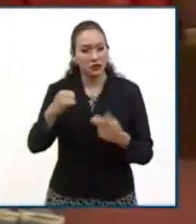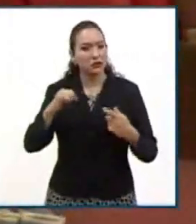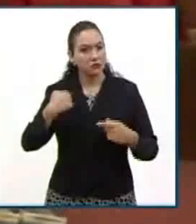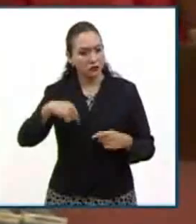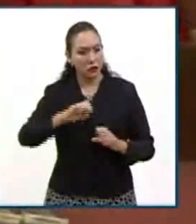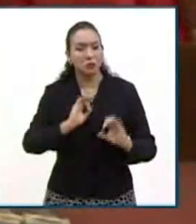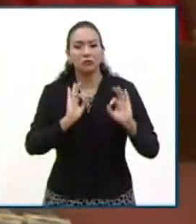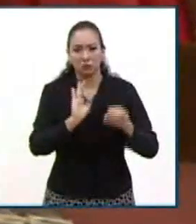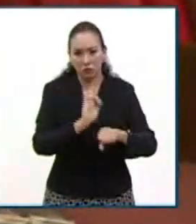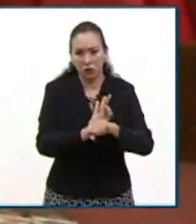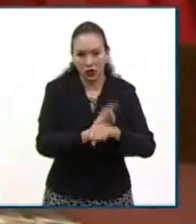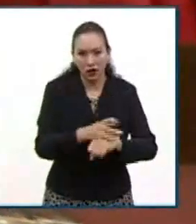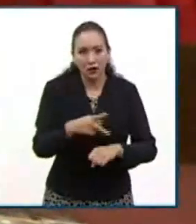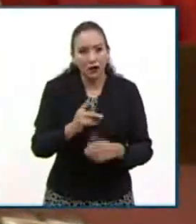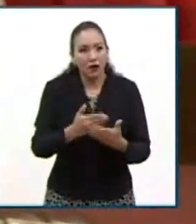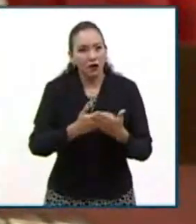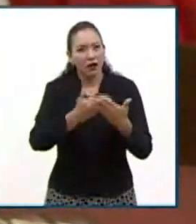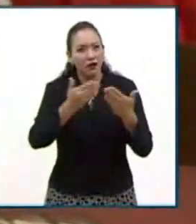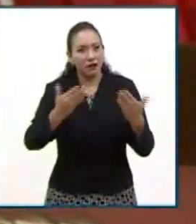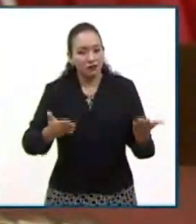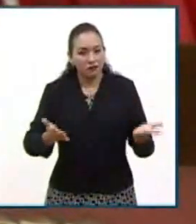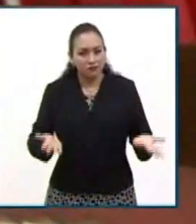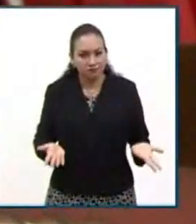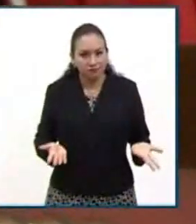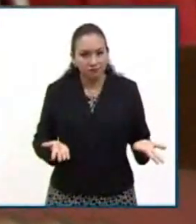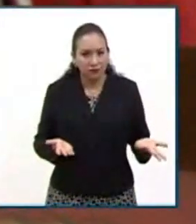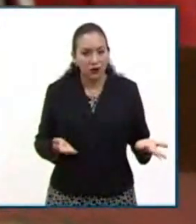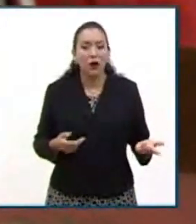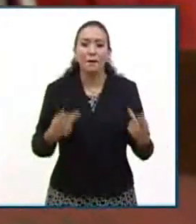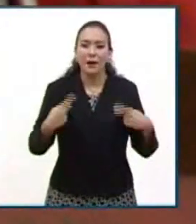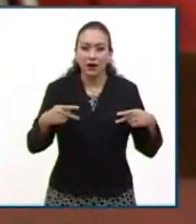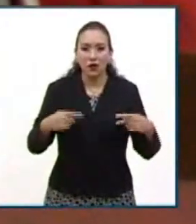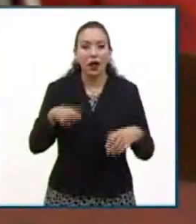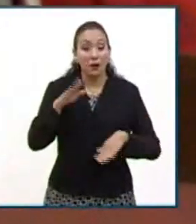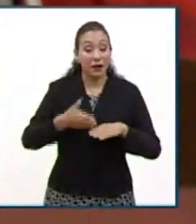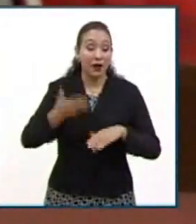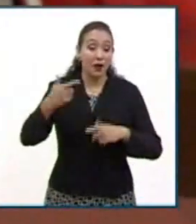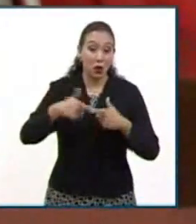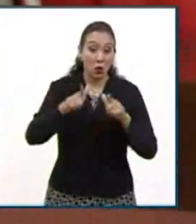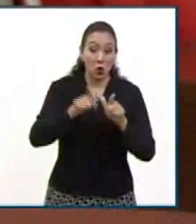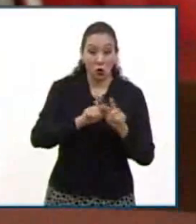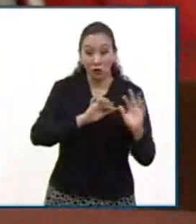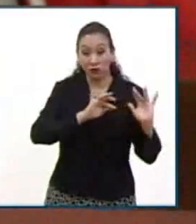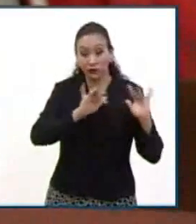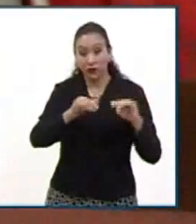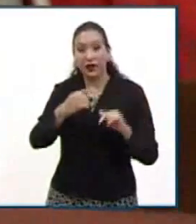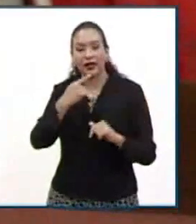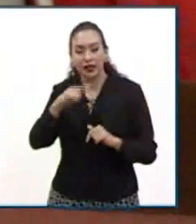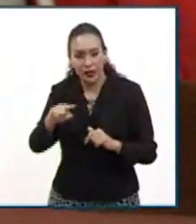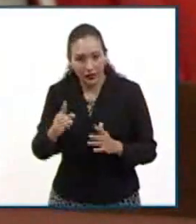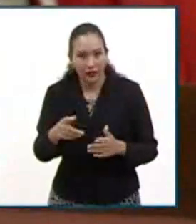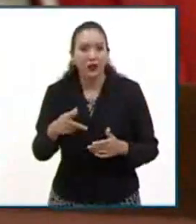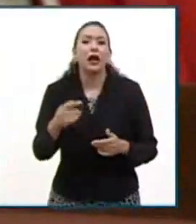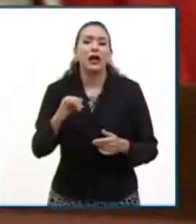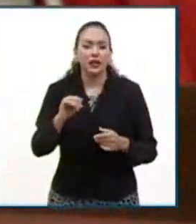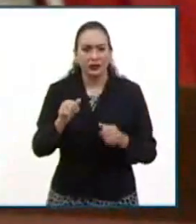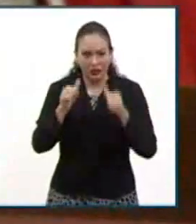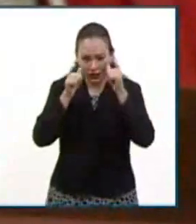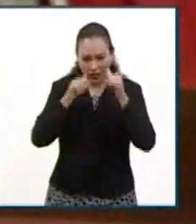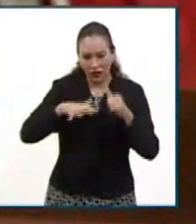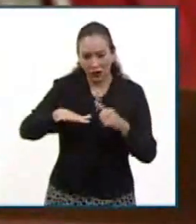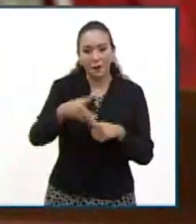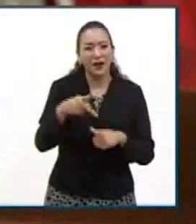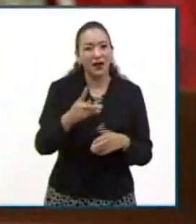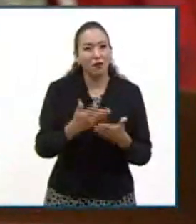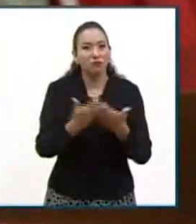se tenía precisamente este beneficio colectivo o estas suspensiones de carácter general. De alguna manera, pues